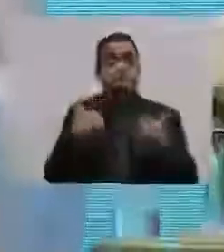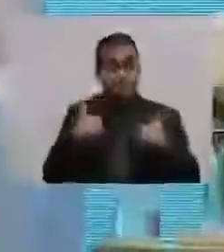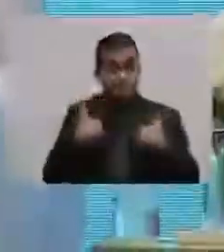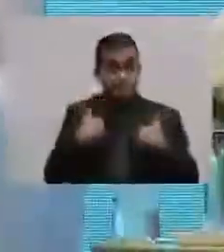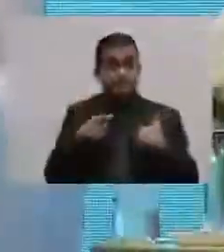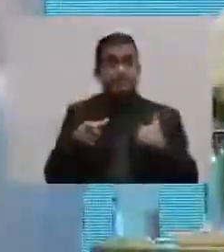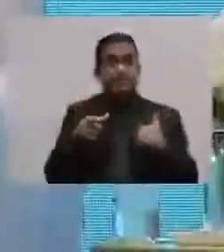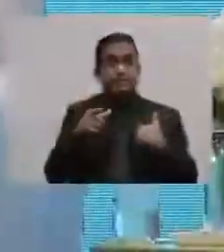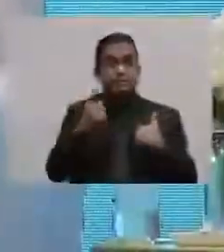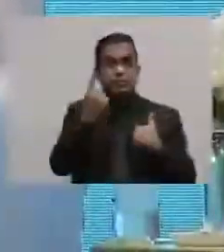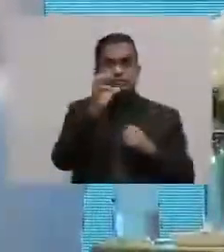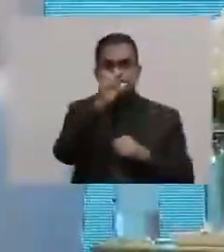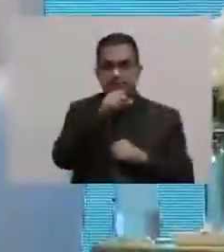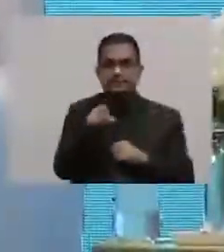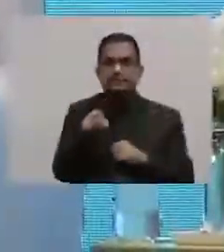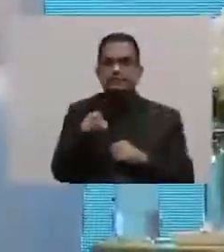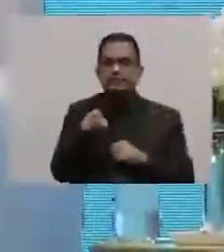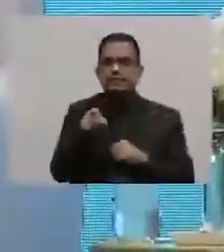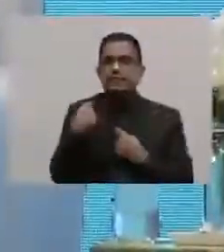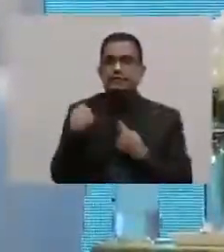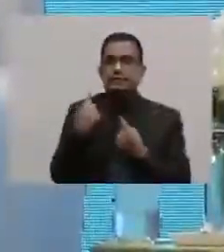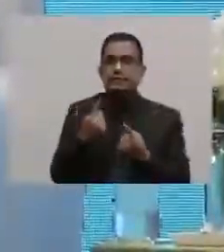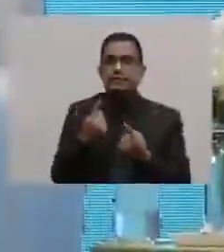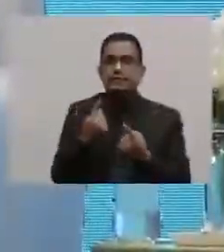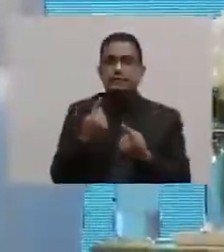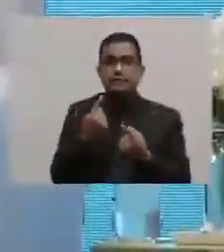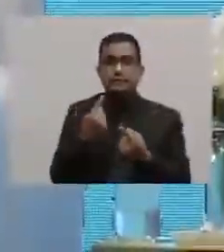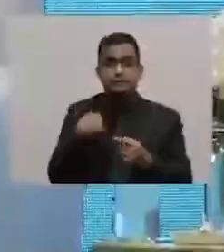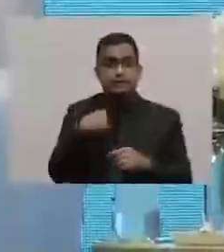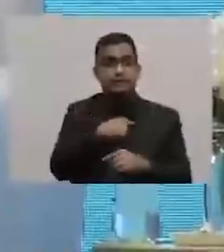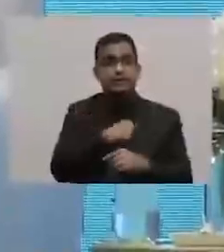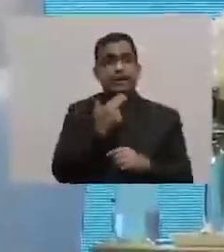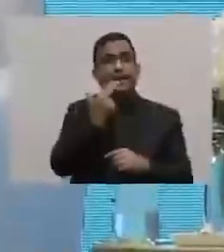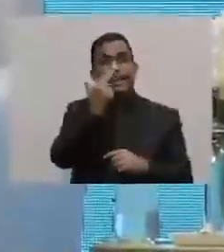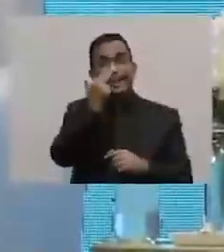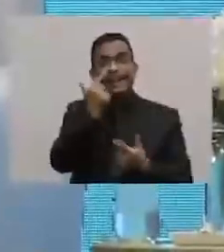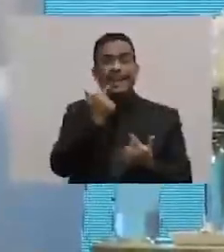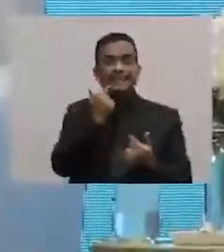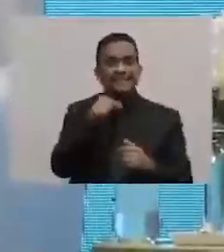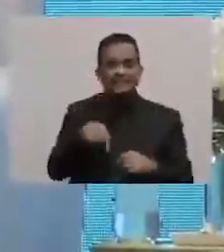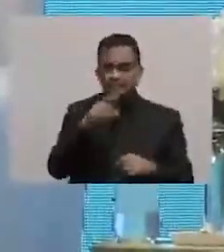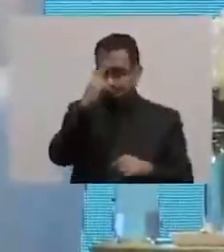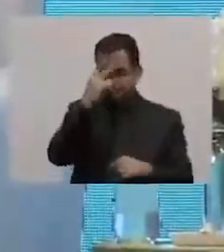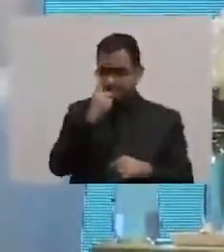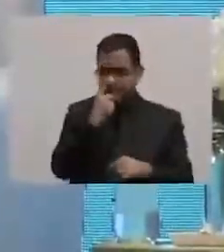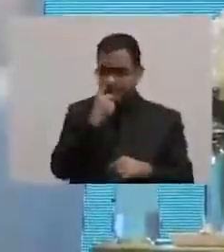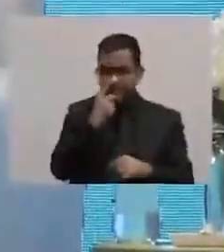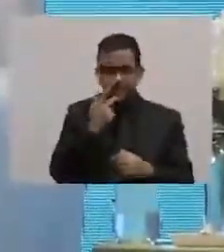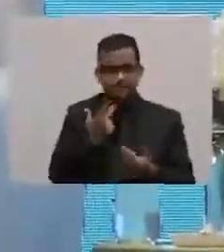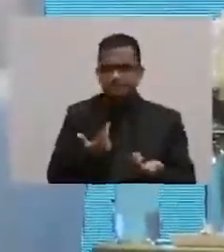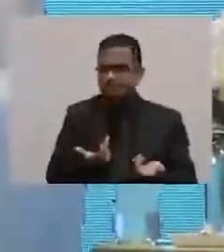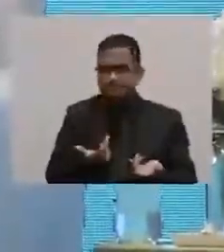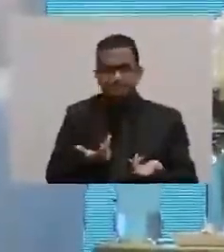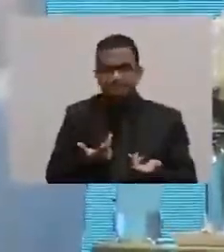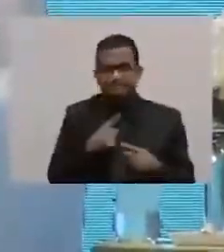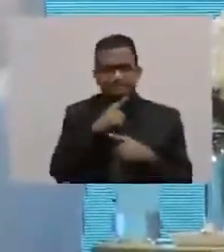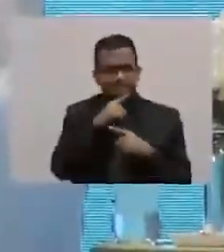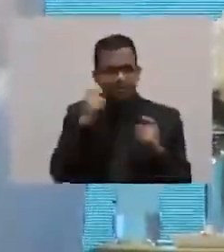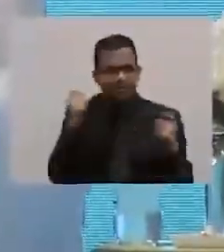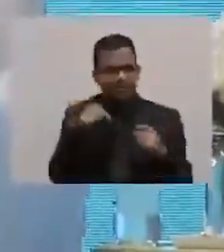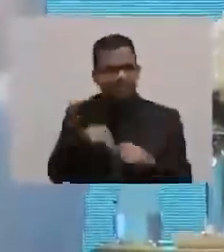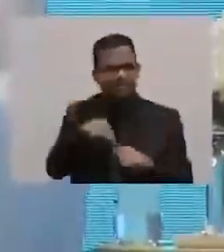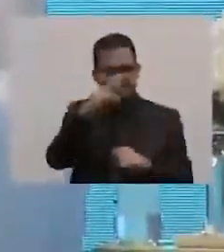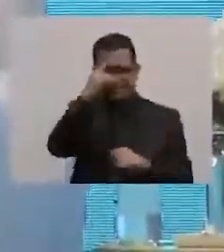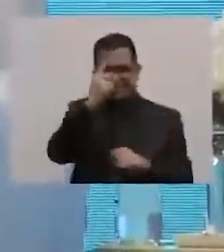ausencia magistral. Aquí no se tiene sentido del humor en la política. Y a veces, en